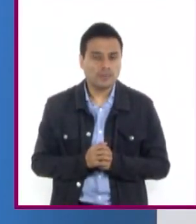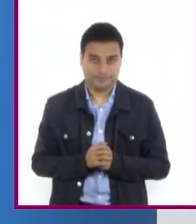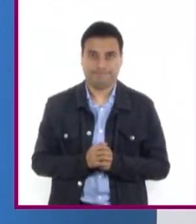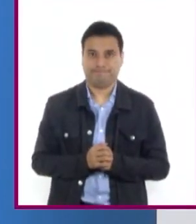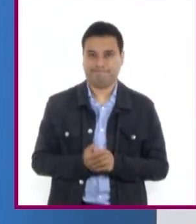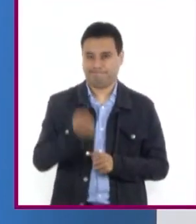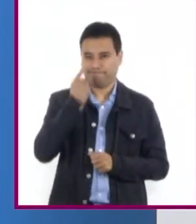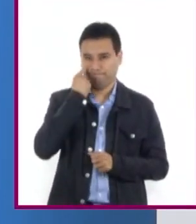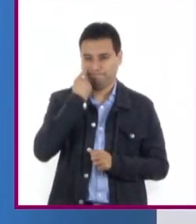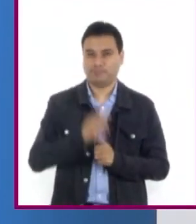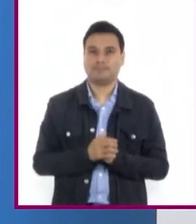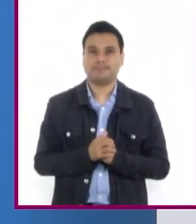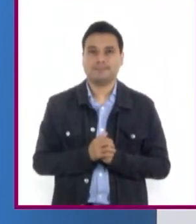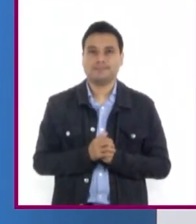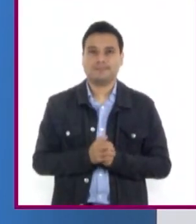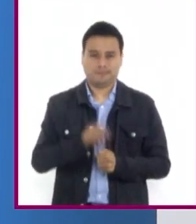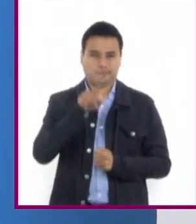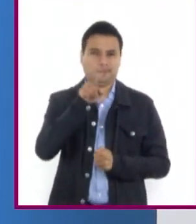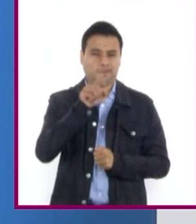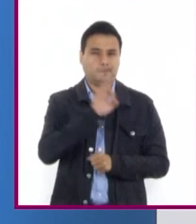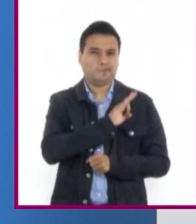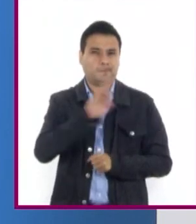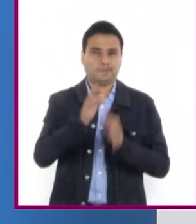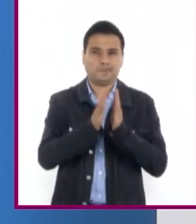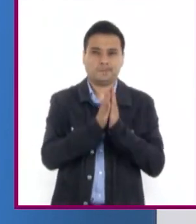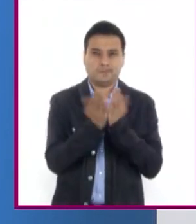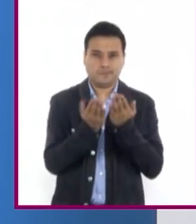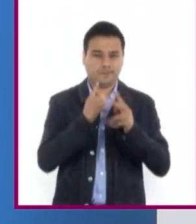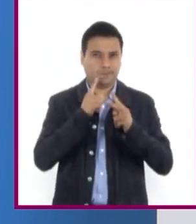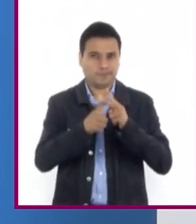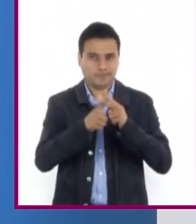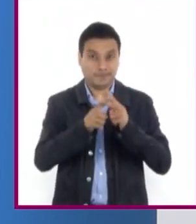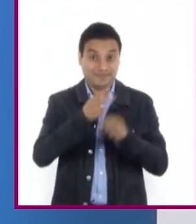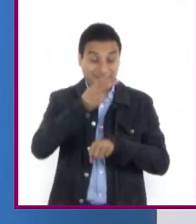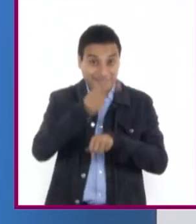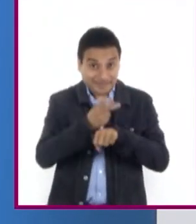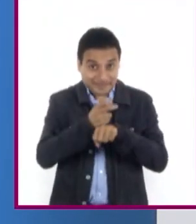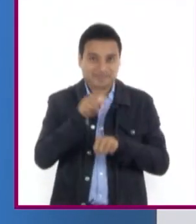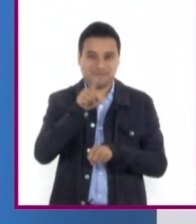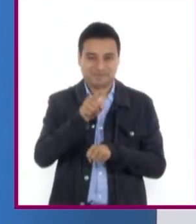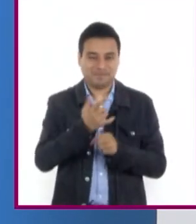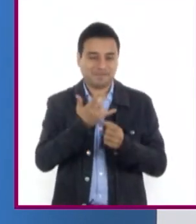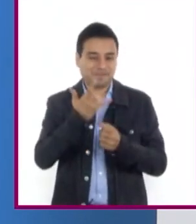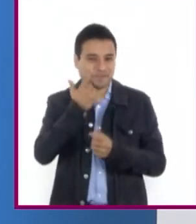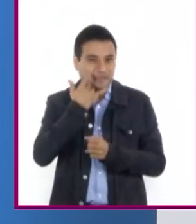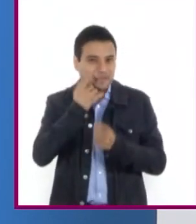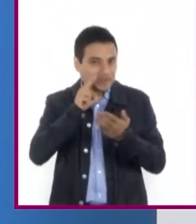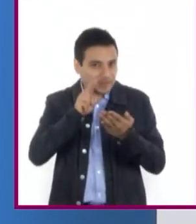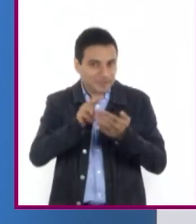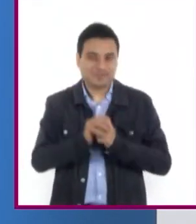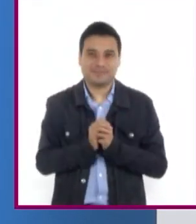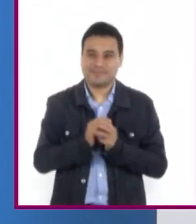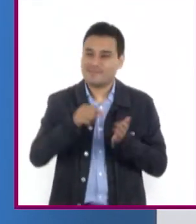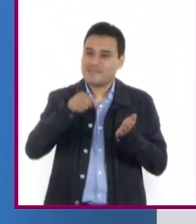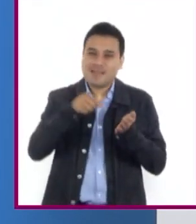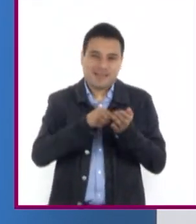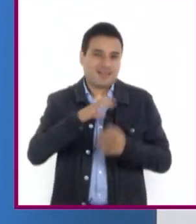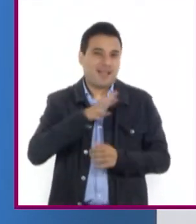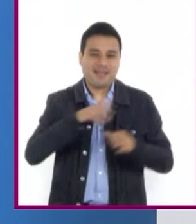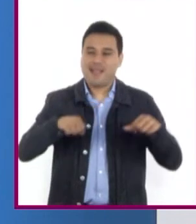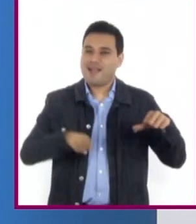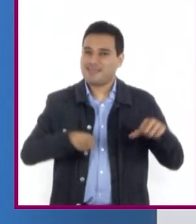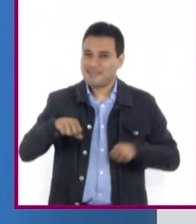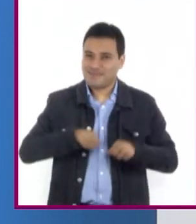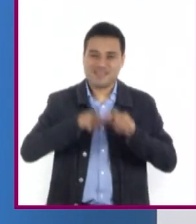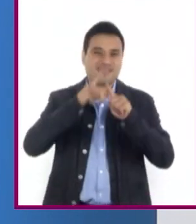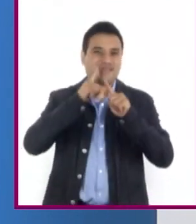Las y los invitamos a que consulten su libro de texto de matemáticas de segundo grado. Seguramente encontrarán otras actividades